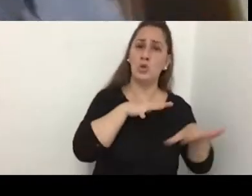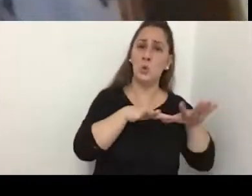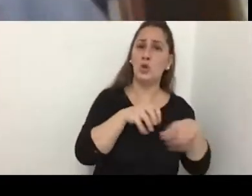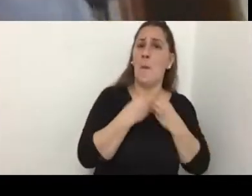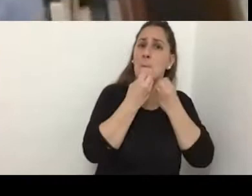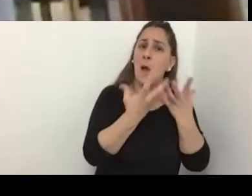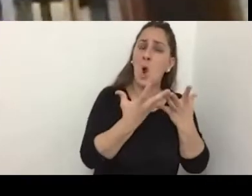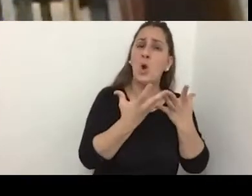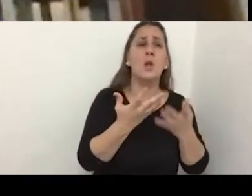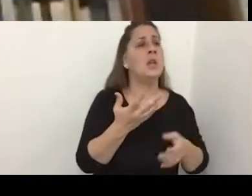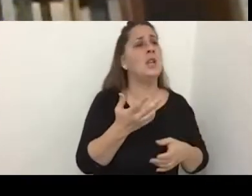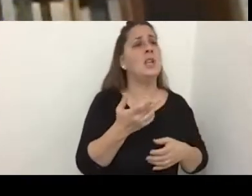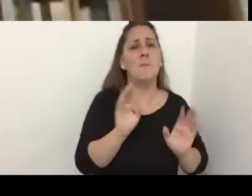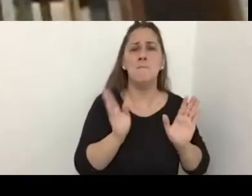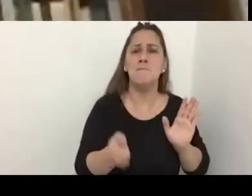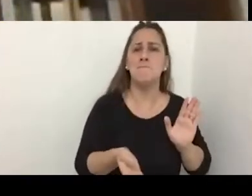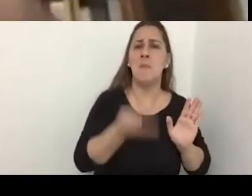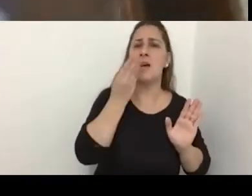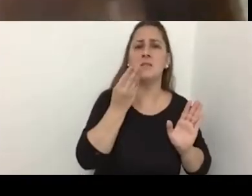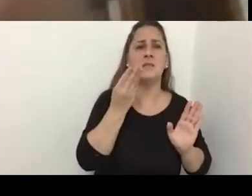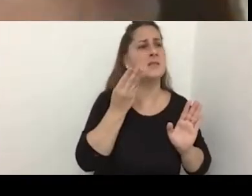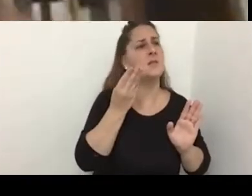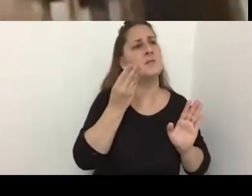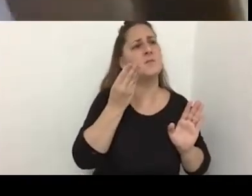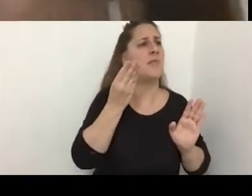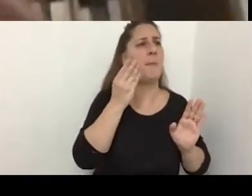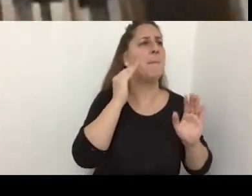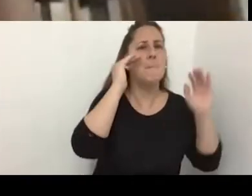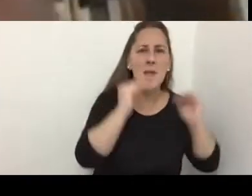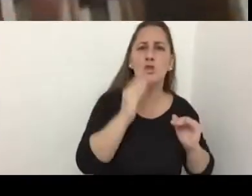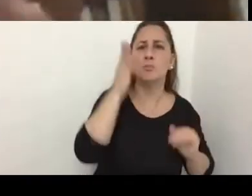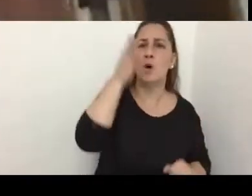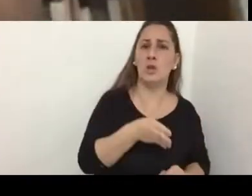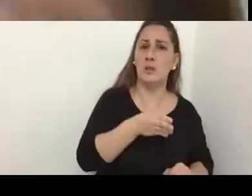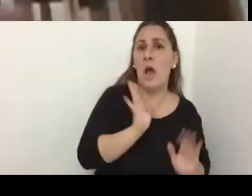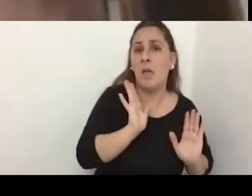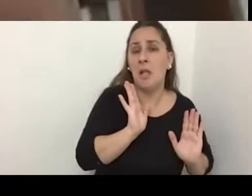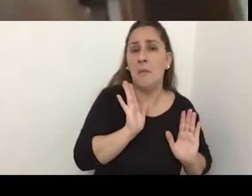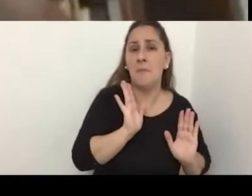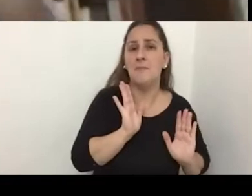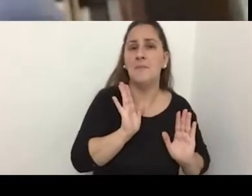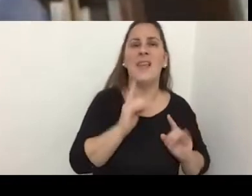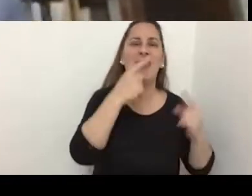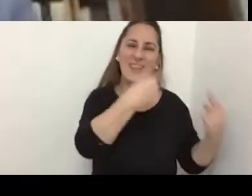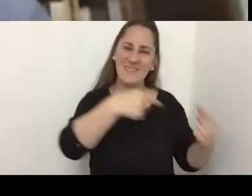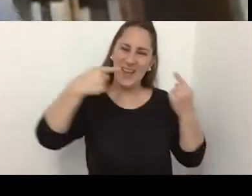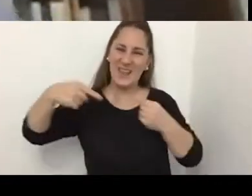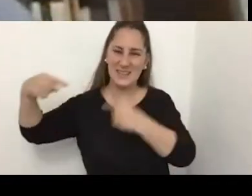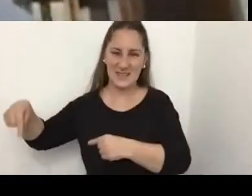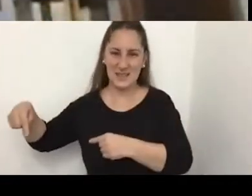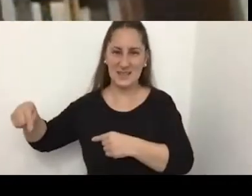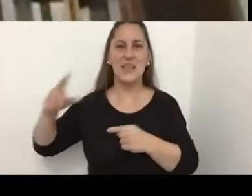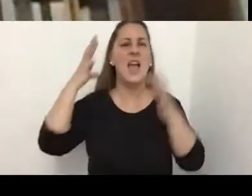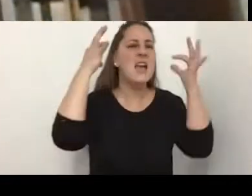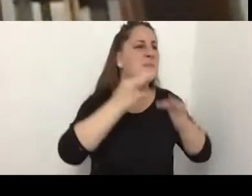y un incremento menor. Y no estoy diciendo ni justificado, estoy hablando en abstracto, pero que se entiendan las diferencias y las